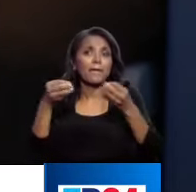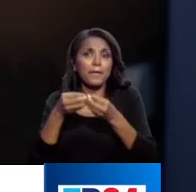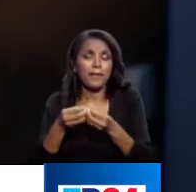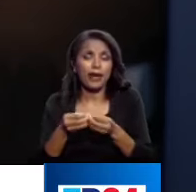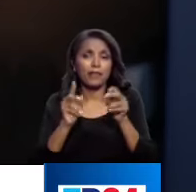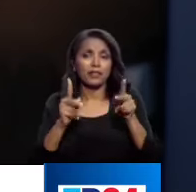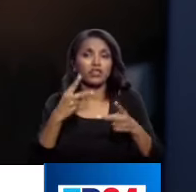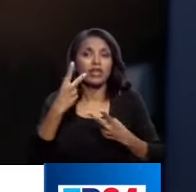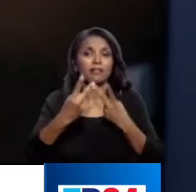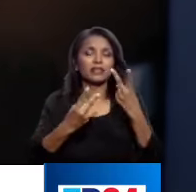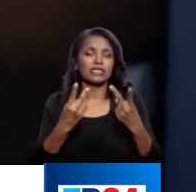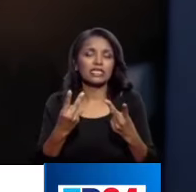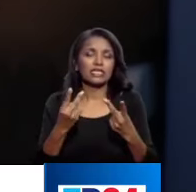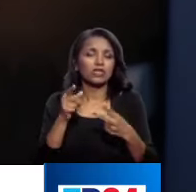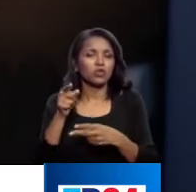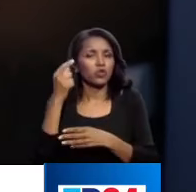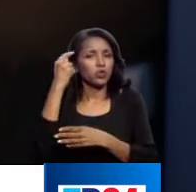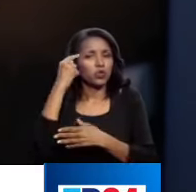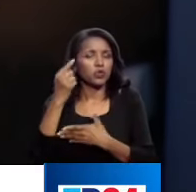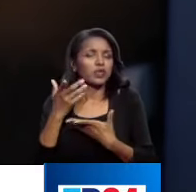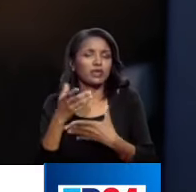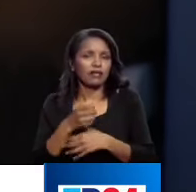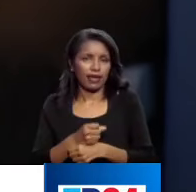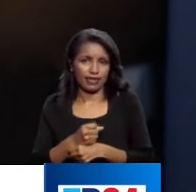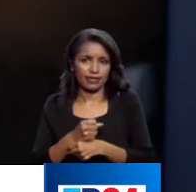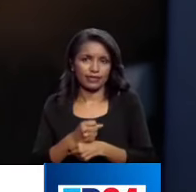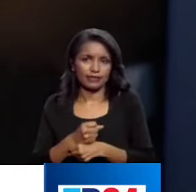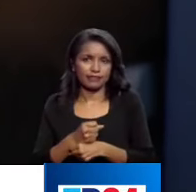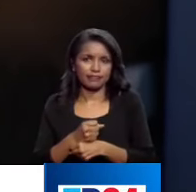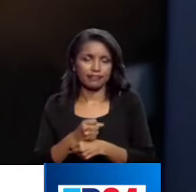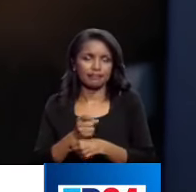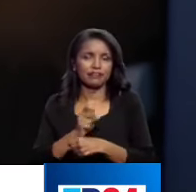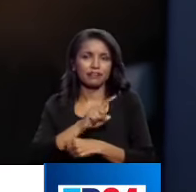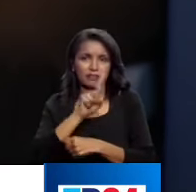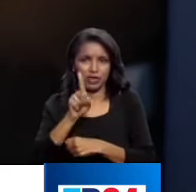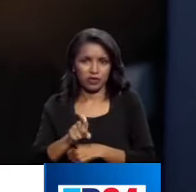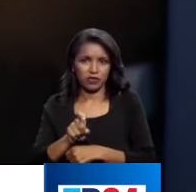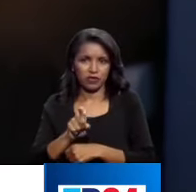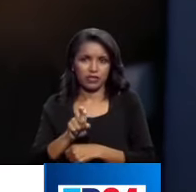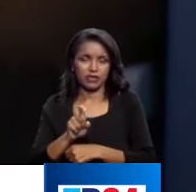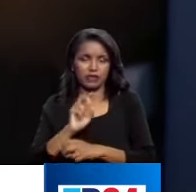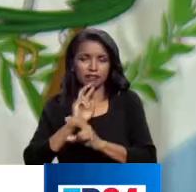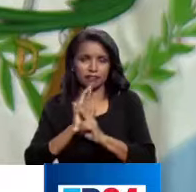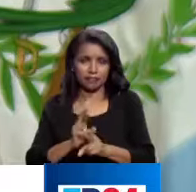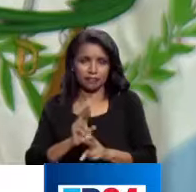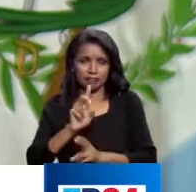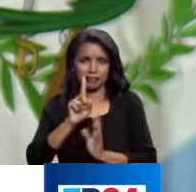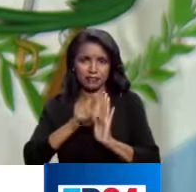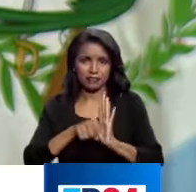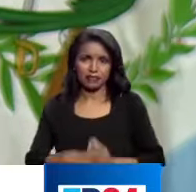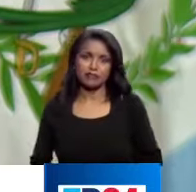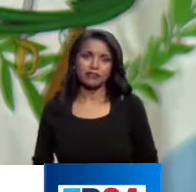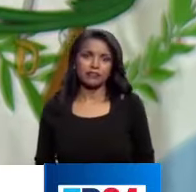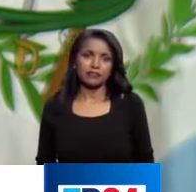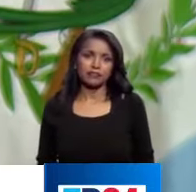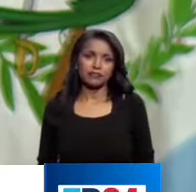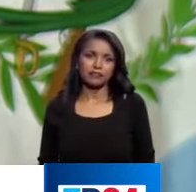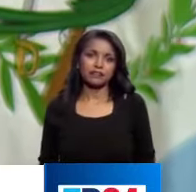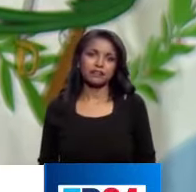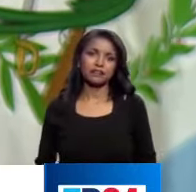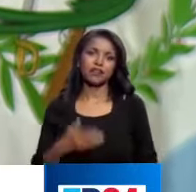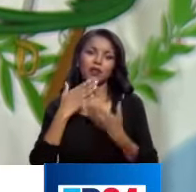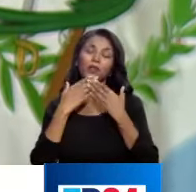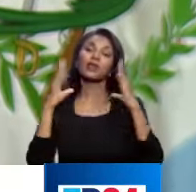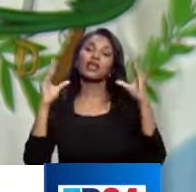incrementar el número de visitantes a Panamá? A partir de este momento tiene un minuto y medio. Buenas noches a